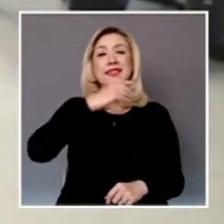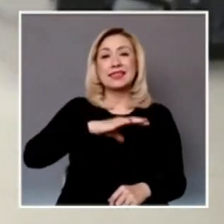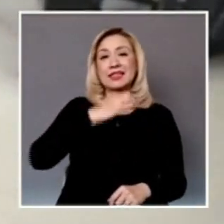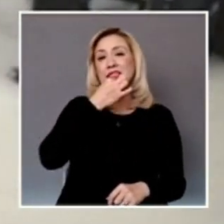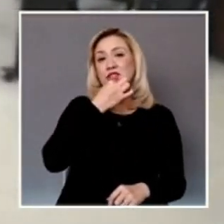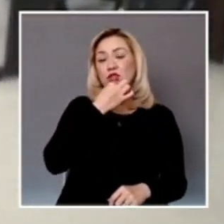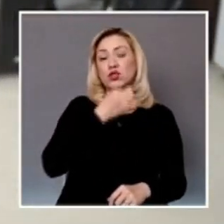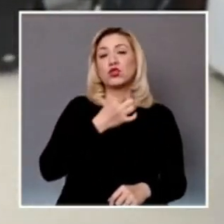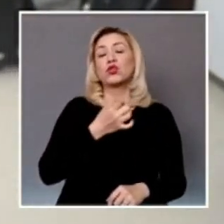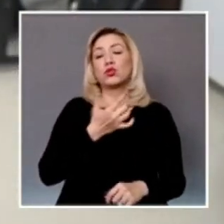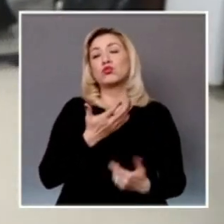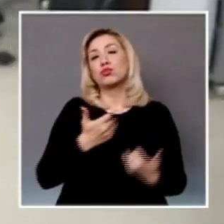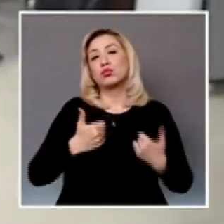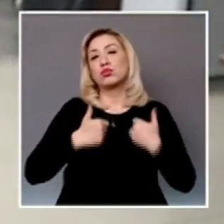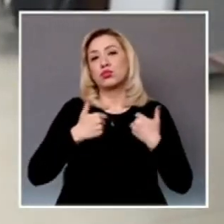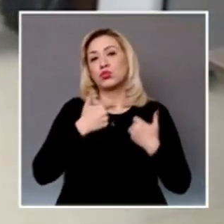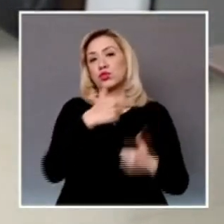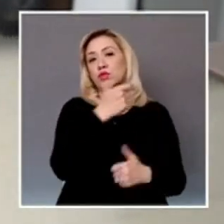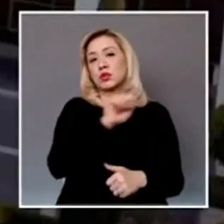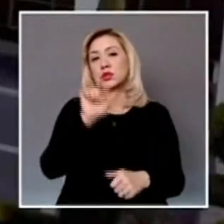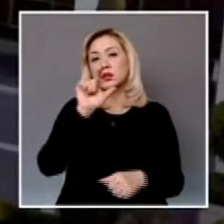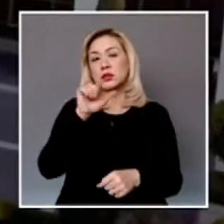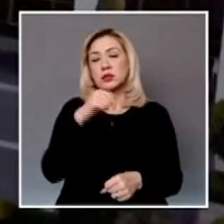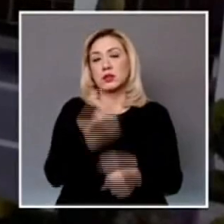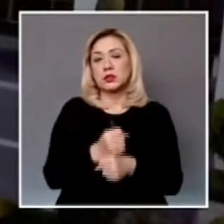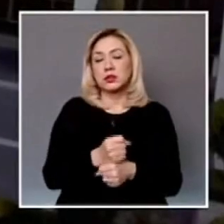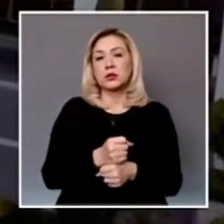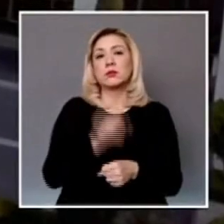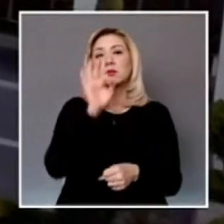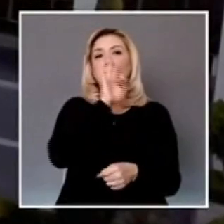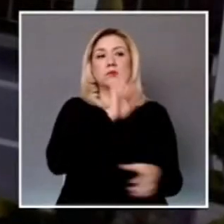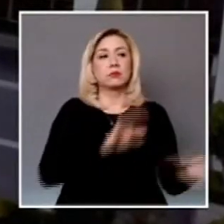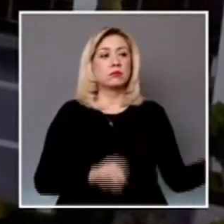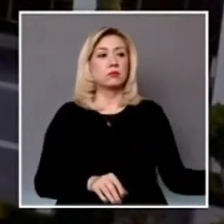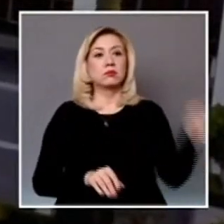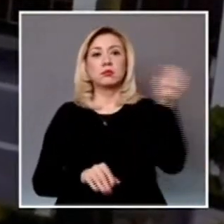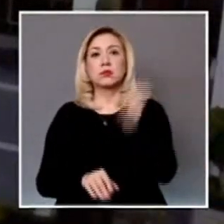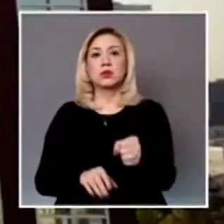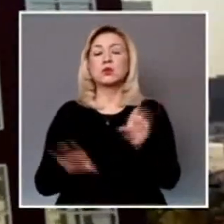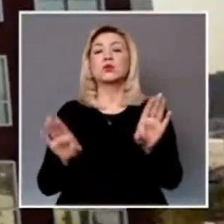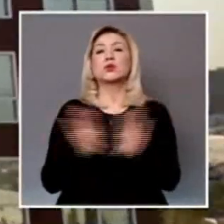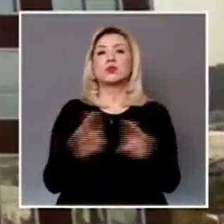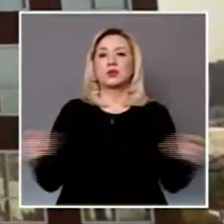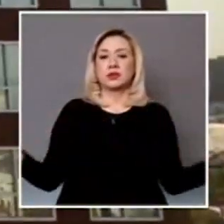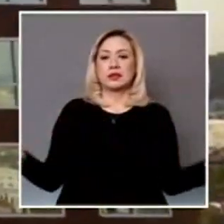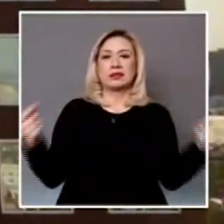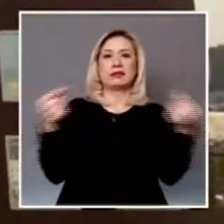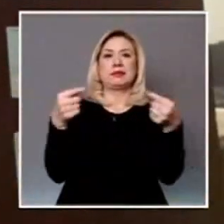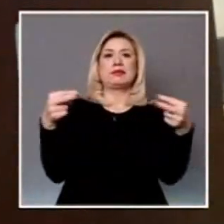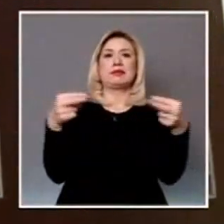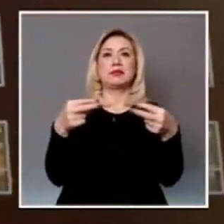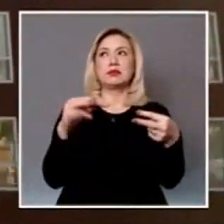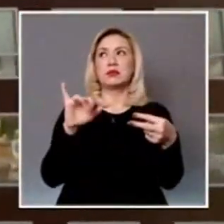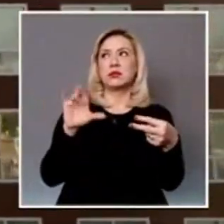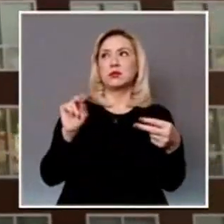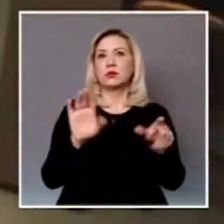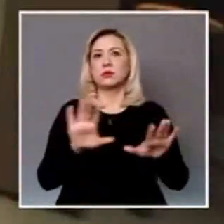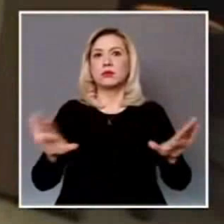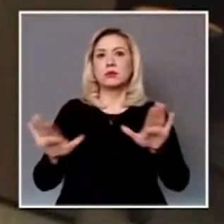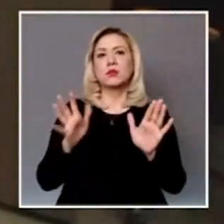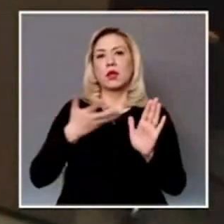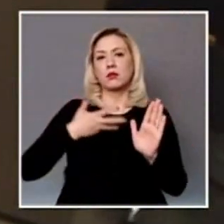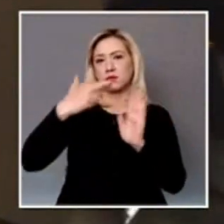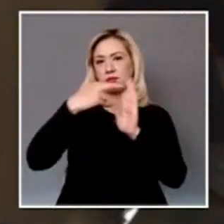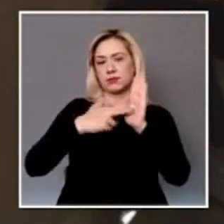sus progenitores sujetos a un proceso judicial. Se trata de la Guía Técnica para la Atención de Procesos de Reconocimiento